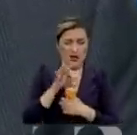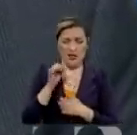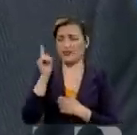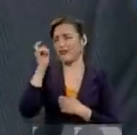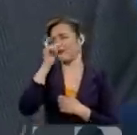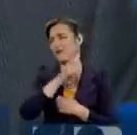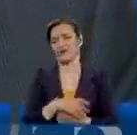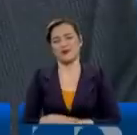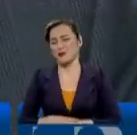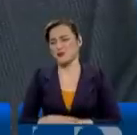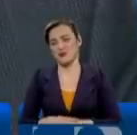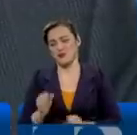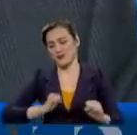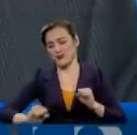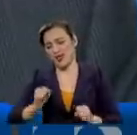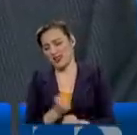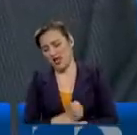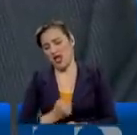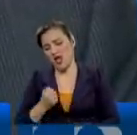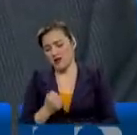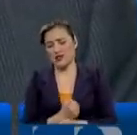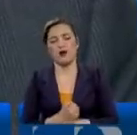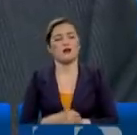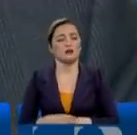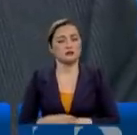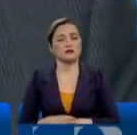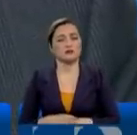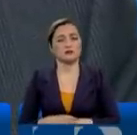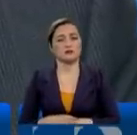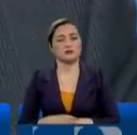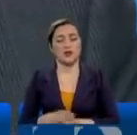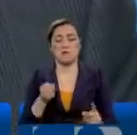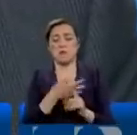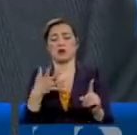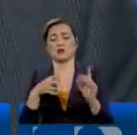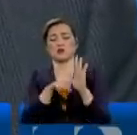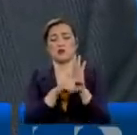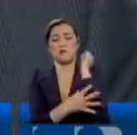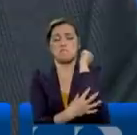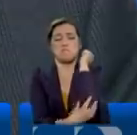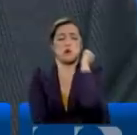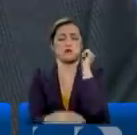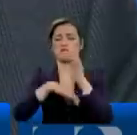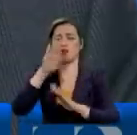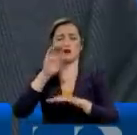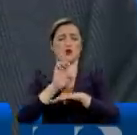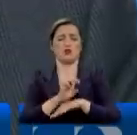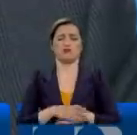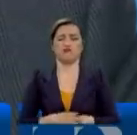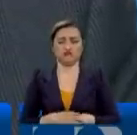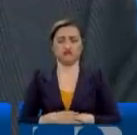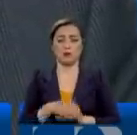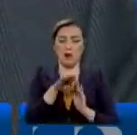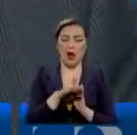representar muchos esfuerzos para reducir el impacto y